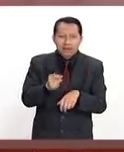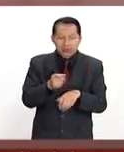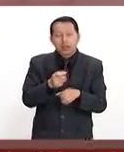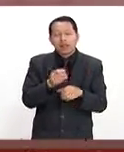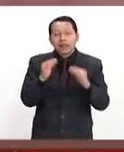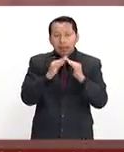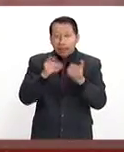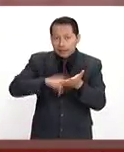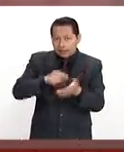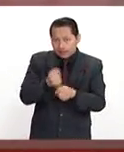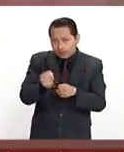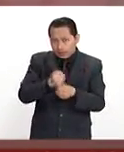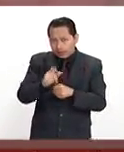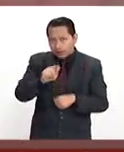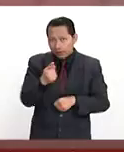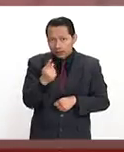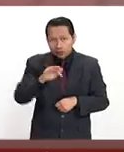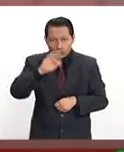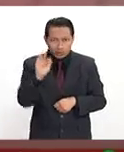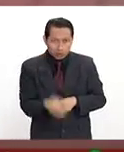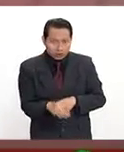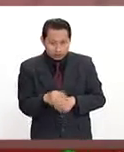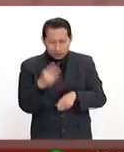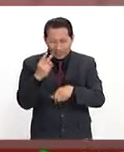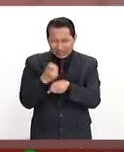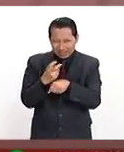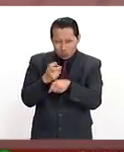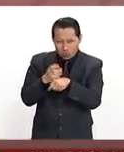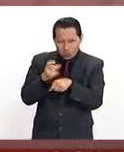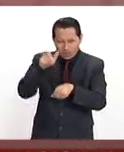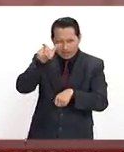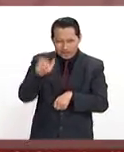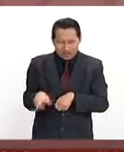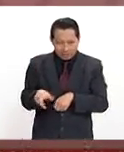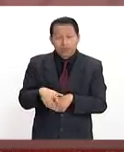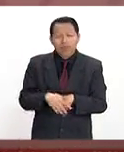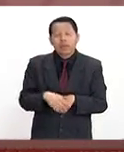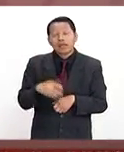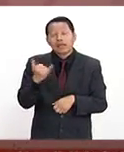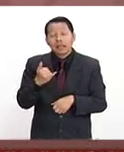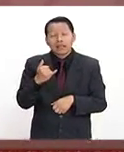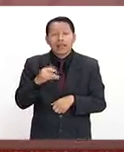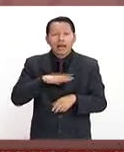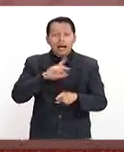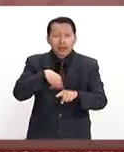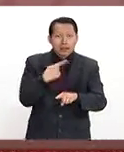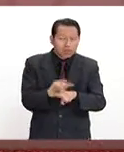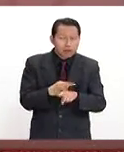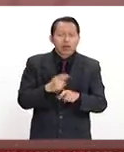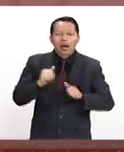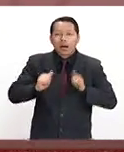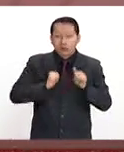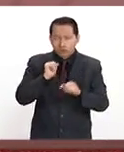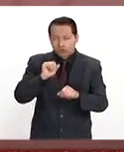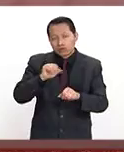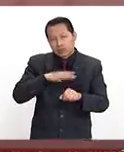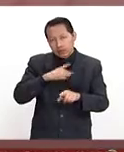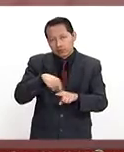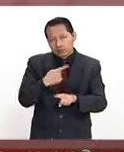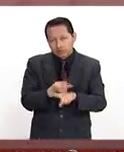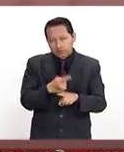Violencia doméstica, 71%, que es la segunda barra, y la última, agresiones sexuales, explotación sexual,